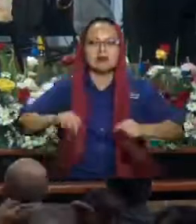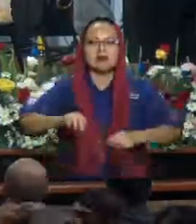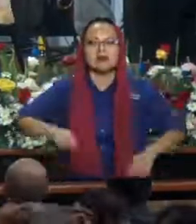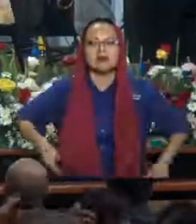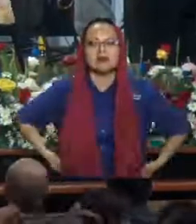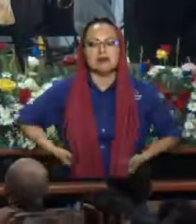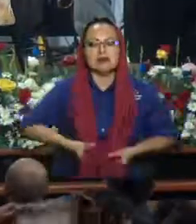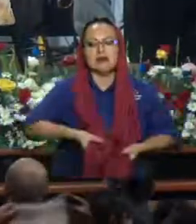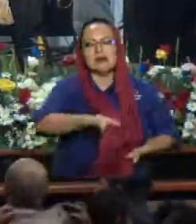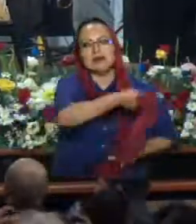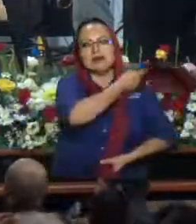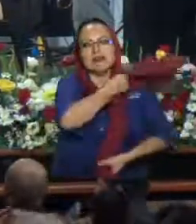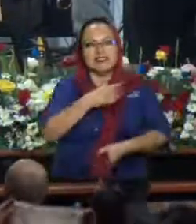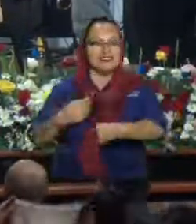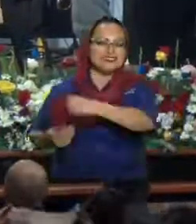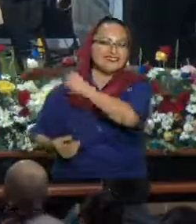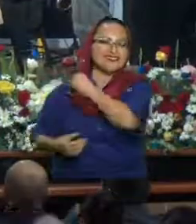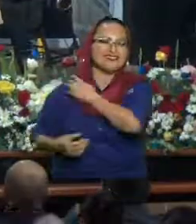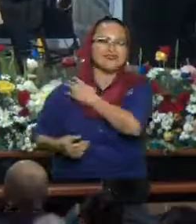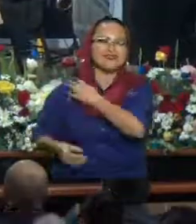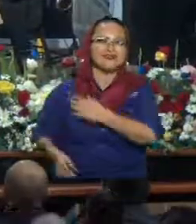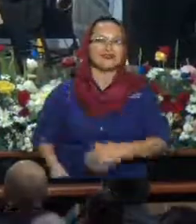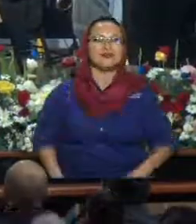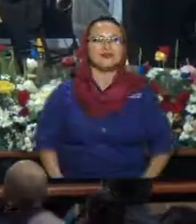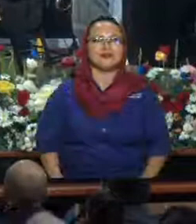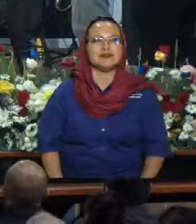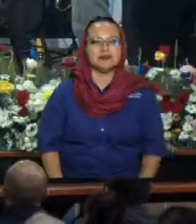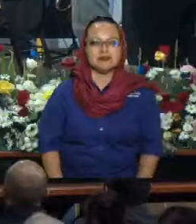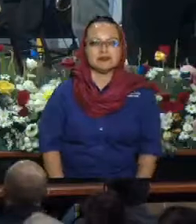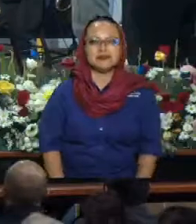ustedes. Espiritual.